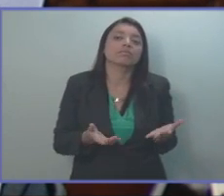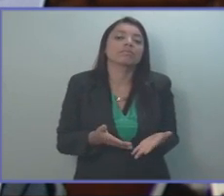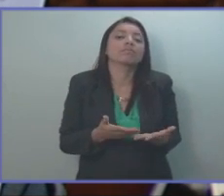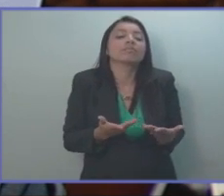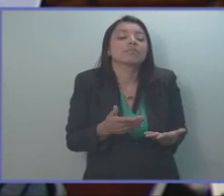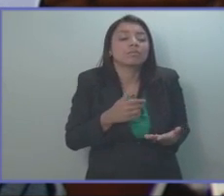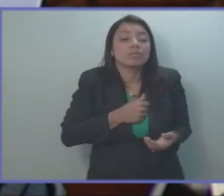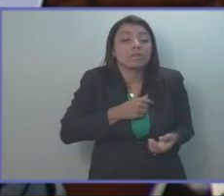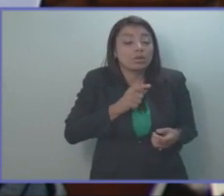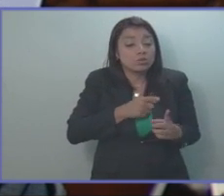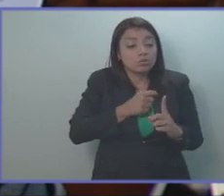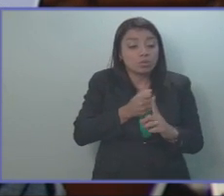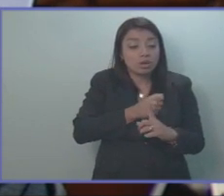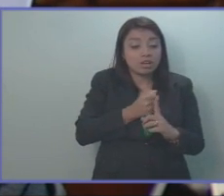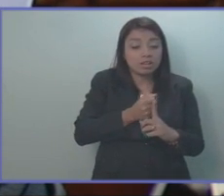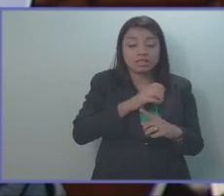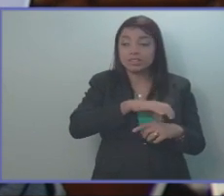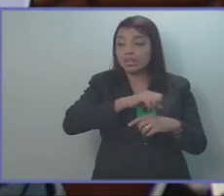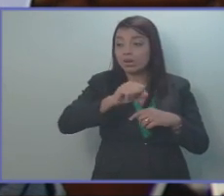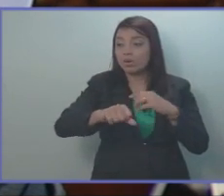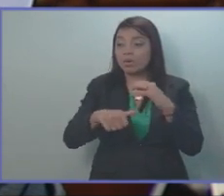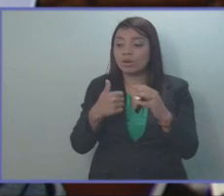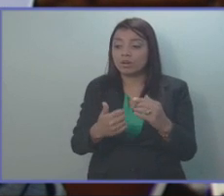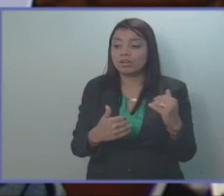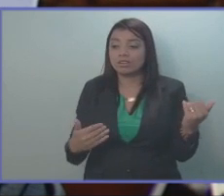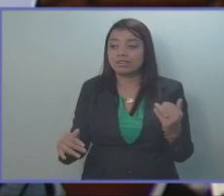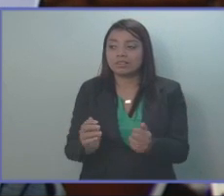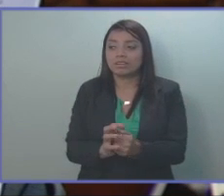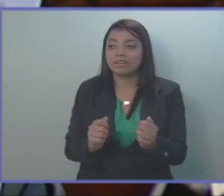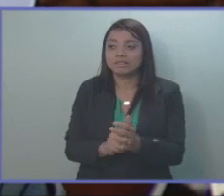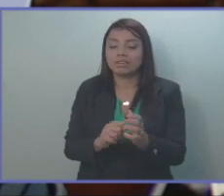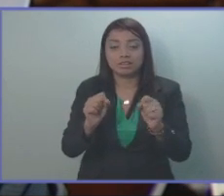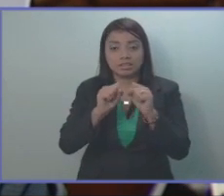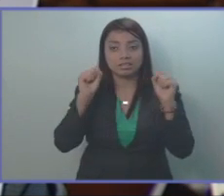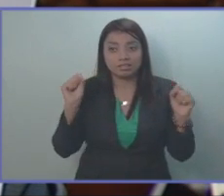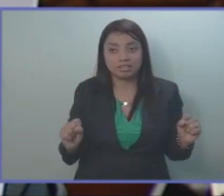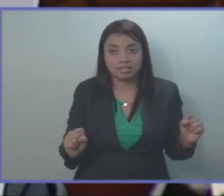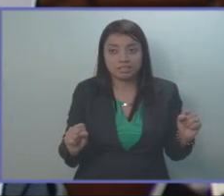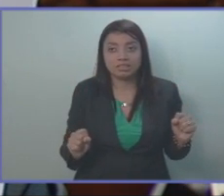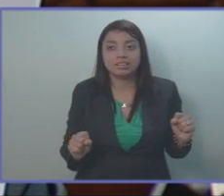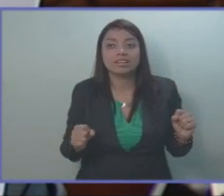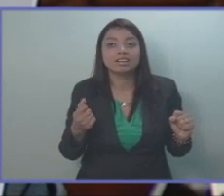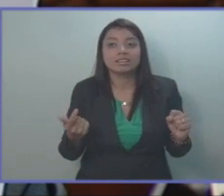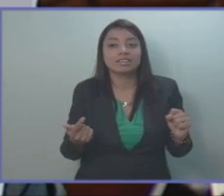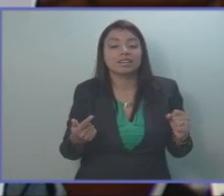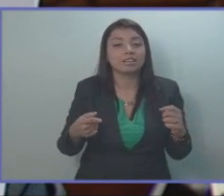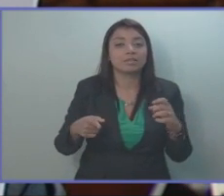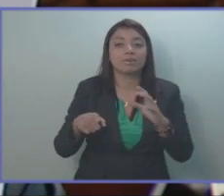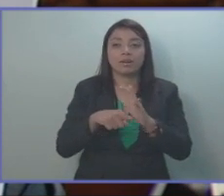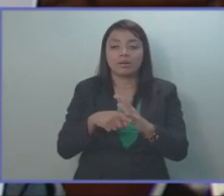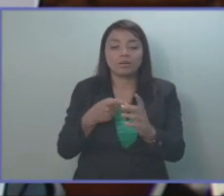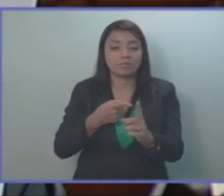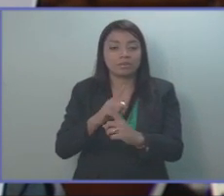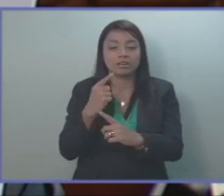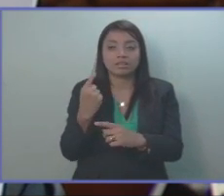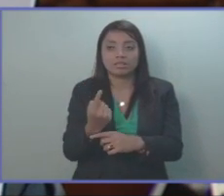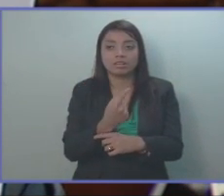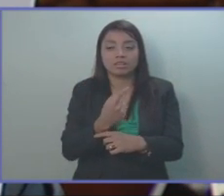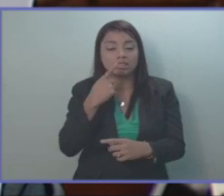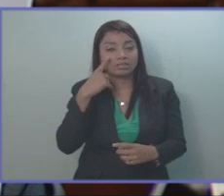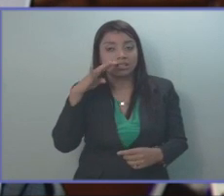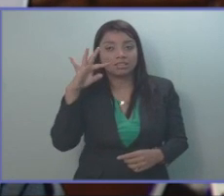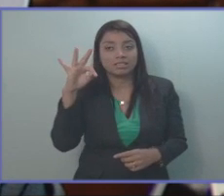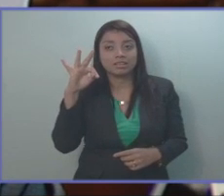autoría directa en actos de desestabilización al sistema, amenazas o ataques a víctimas,